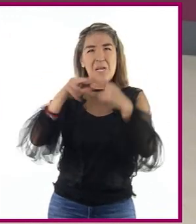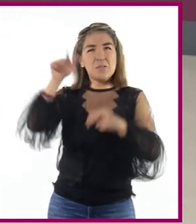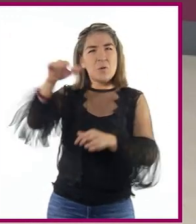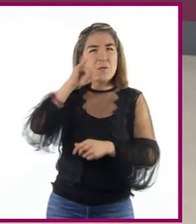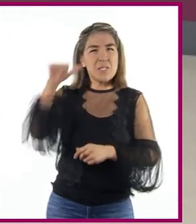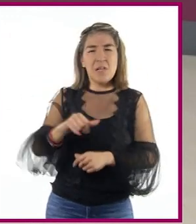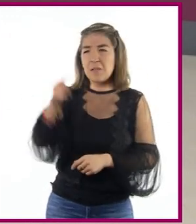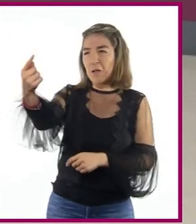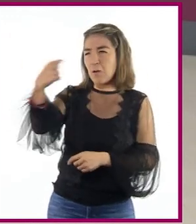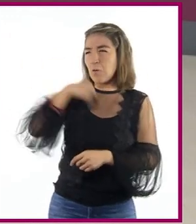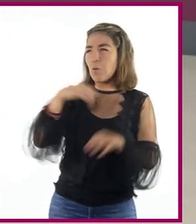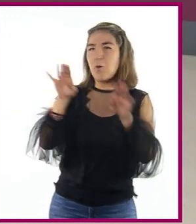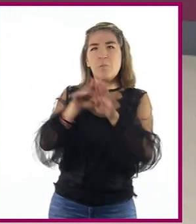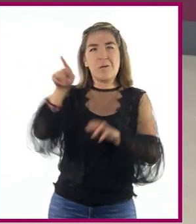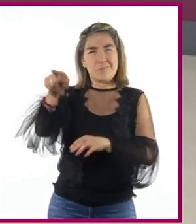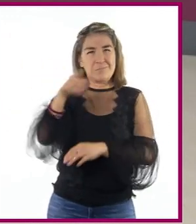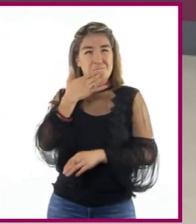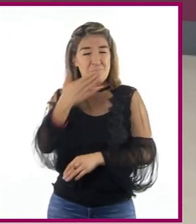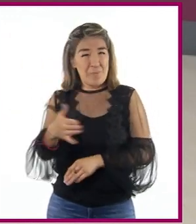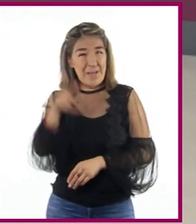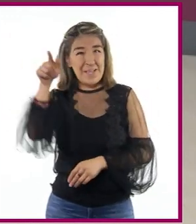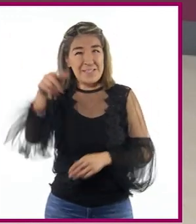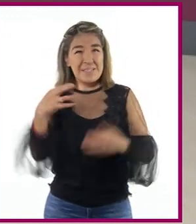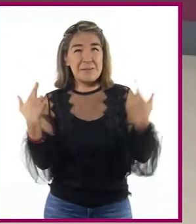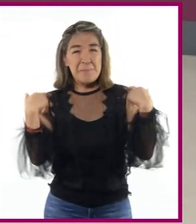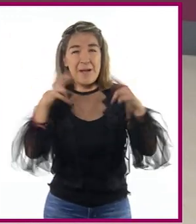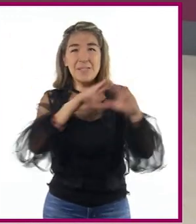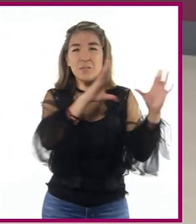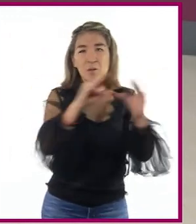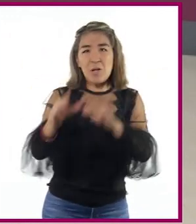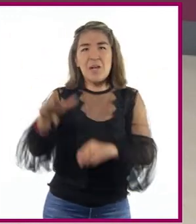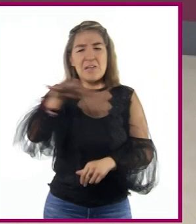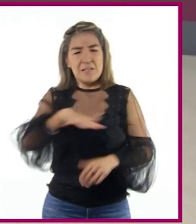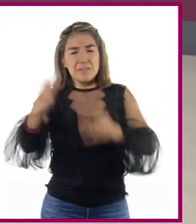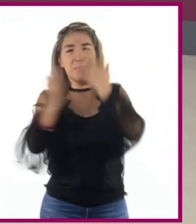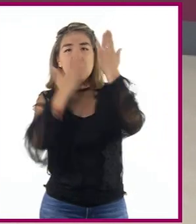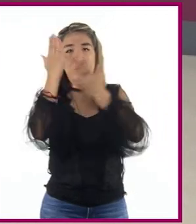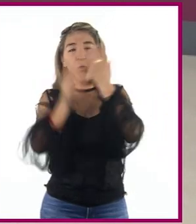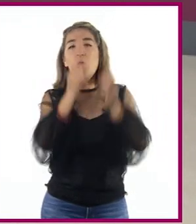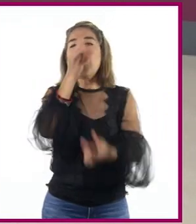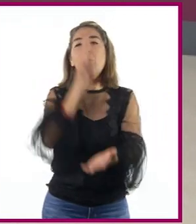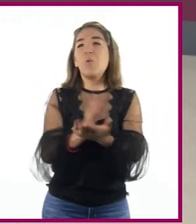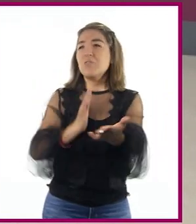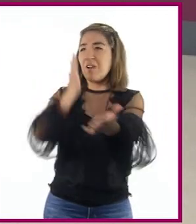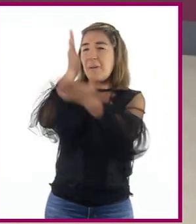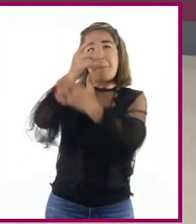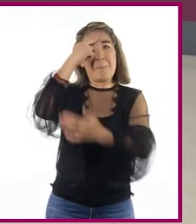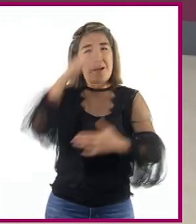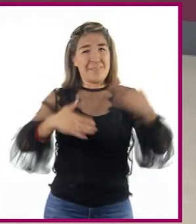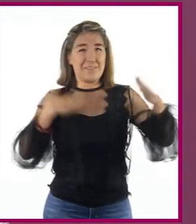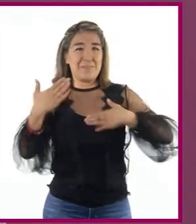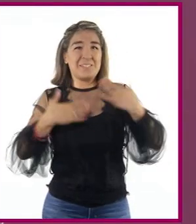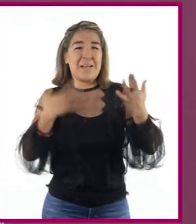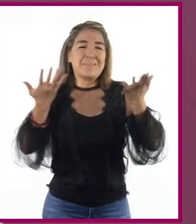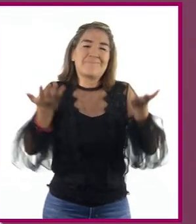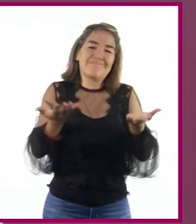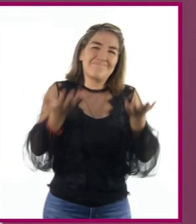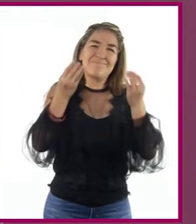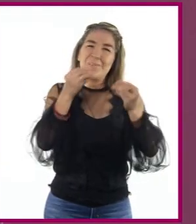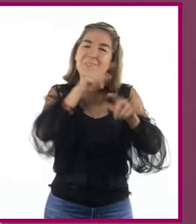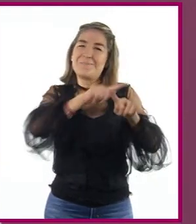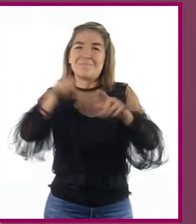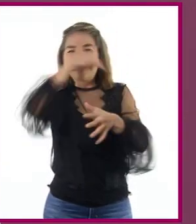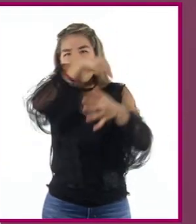no eran lo suficientemente buenos, que los estudiantes irían solamente a divertirse. En fin,